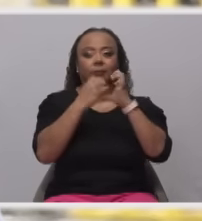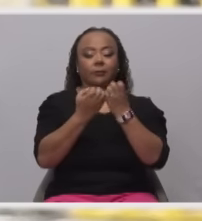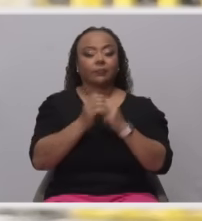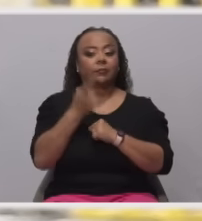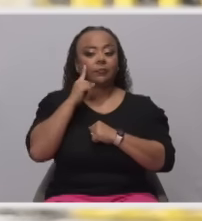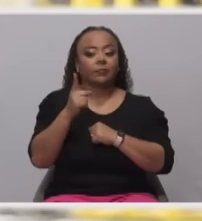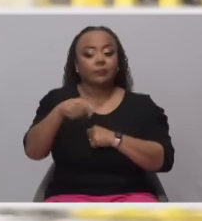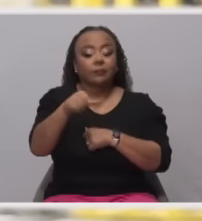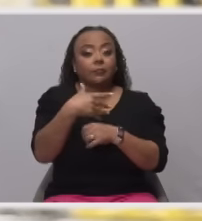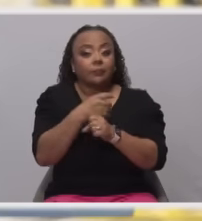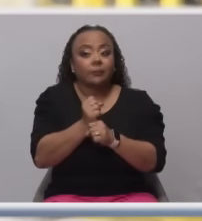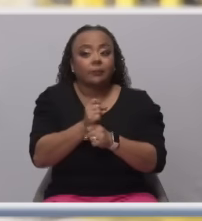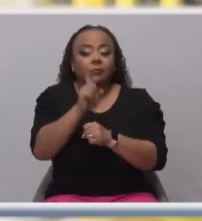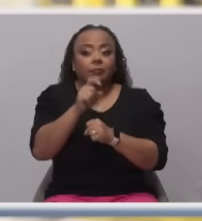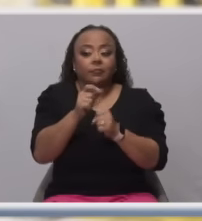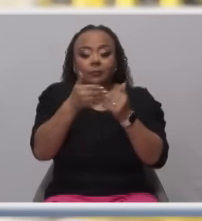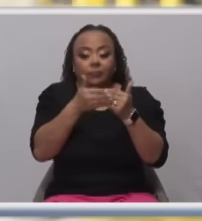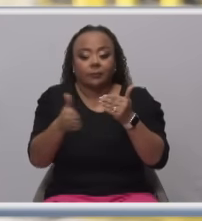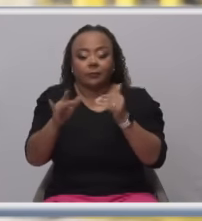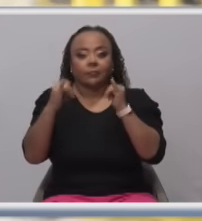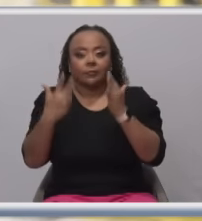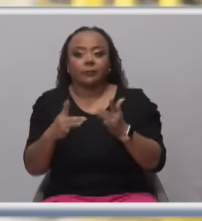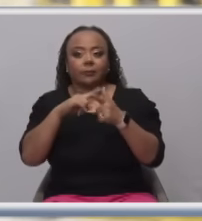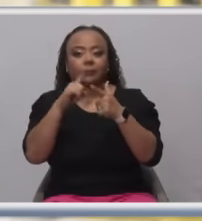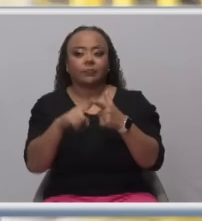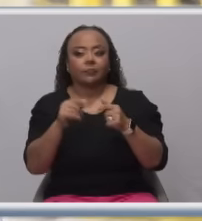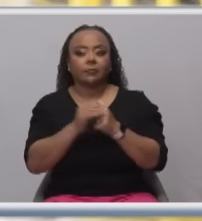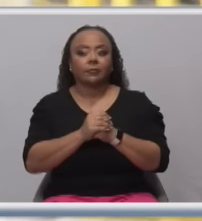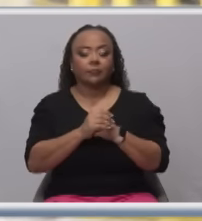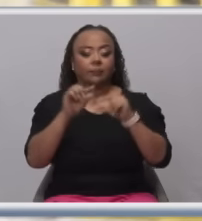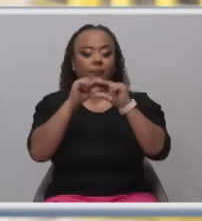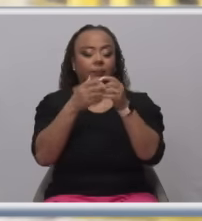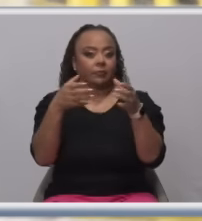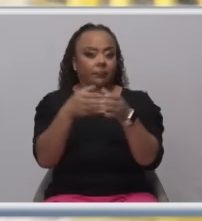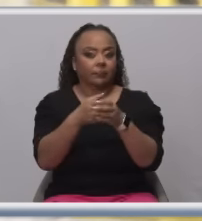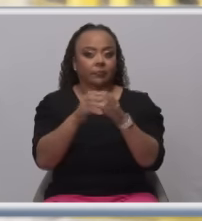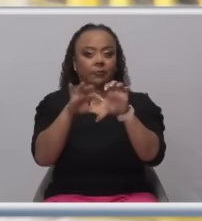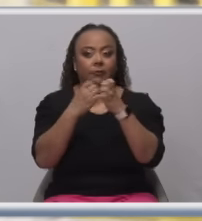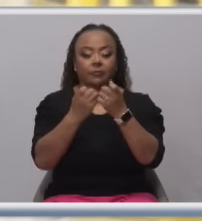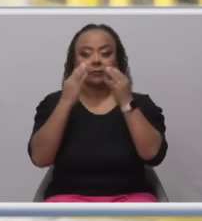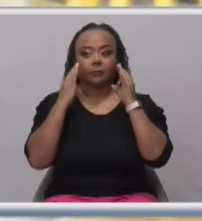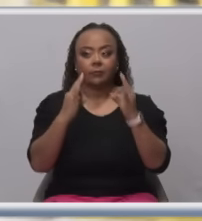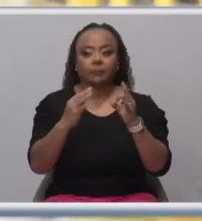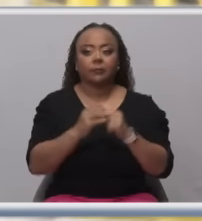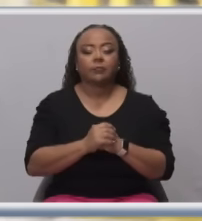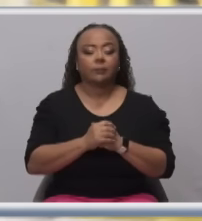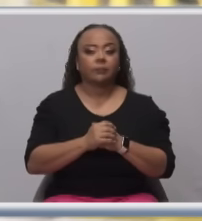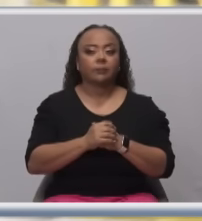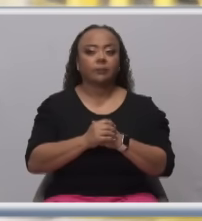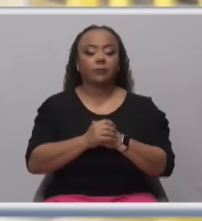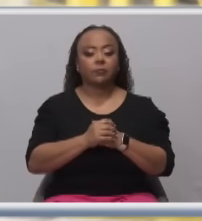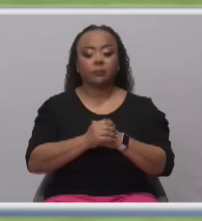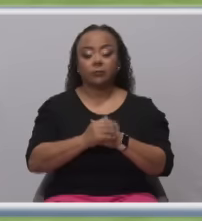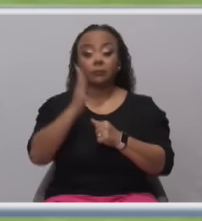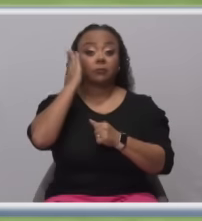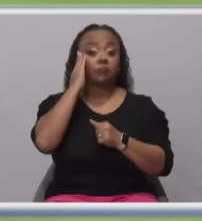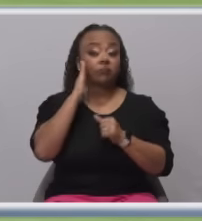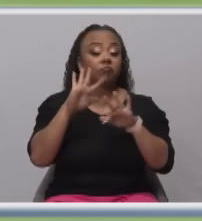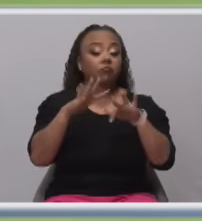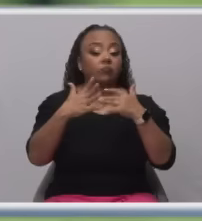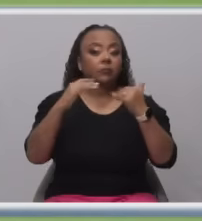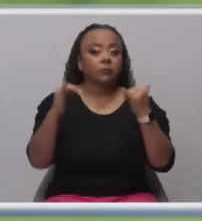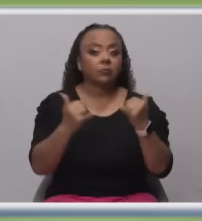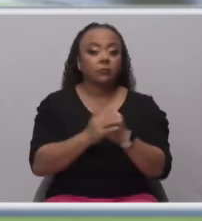se hagan lo que tenga que hacer se necesita el resto de jugadores entonces a nivel de Conjunto el equipo anda bien anda bien definido lo que jugamos